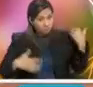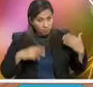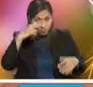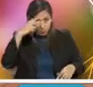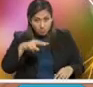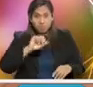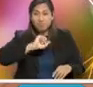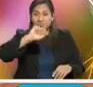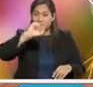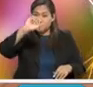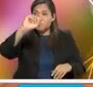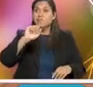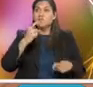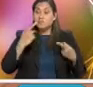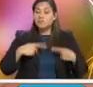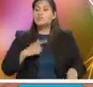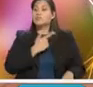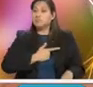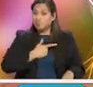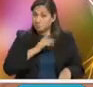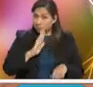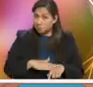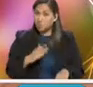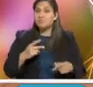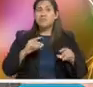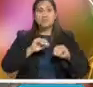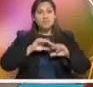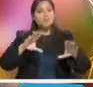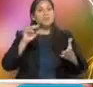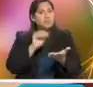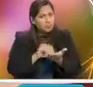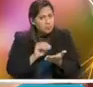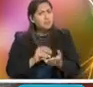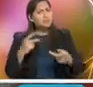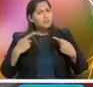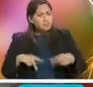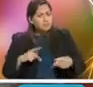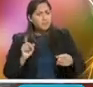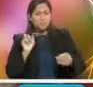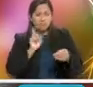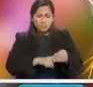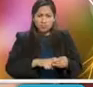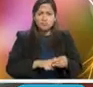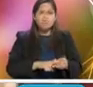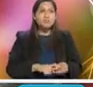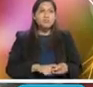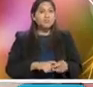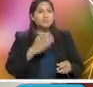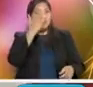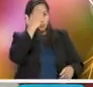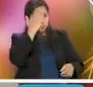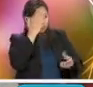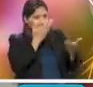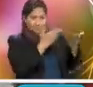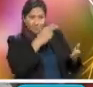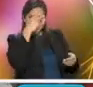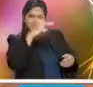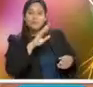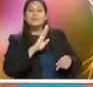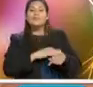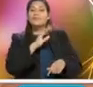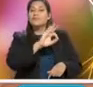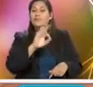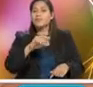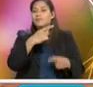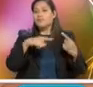mexicano empezó a tener como mucho más difusión, ¿no? Y a la fecha aún, mucha gente en todo el mundo nos ubica por por esa etapa en la música en